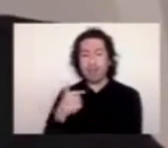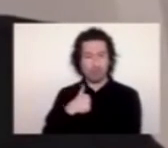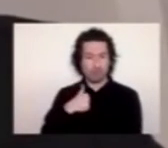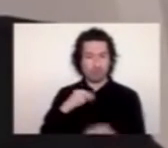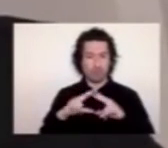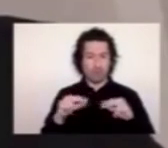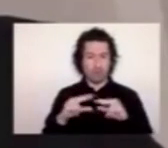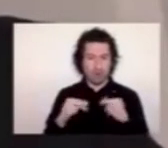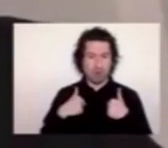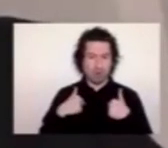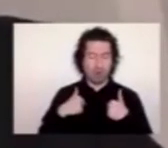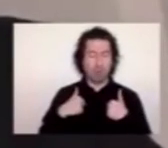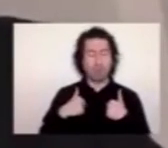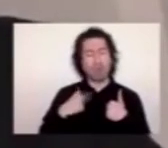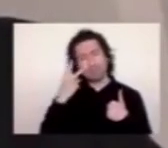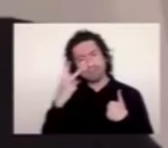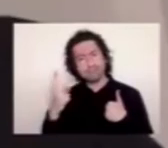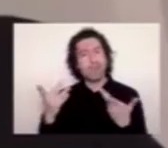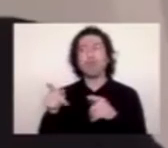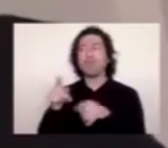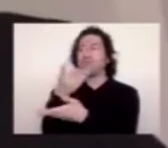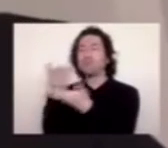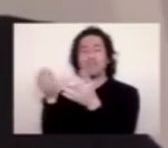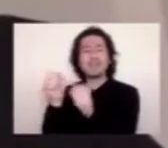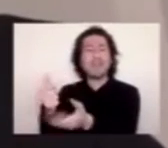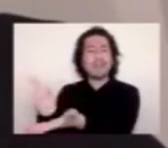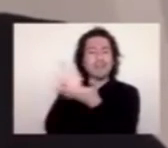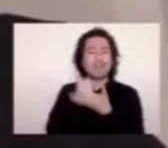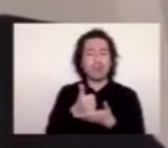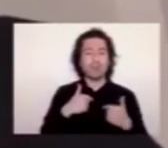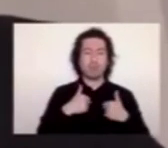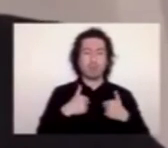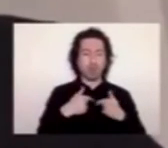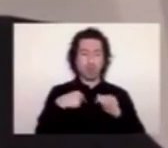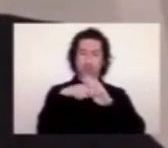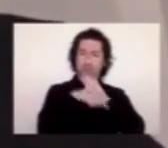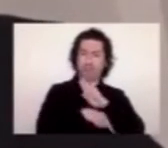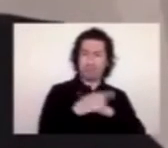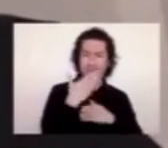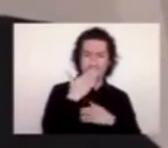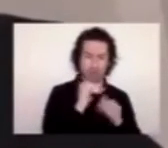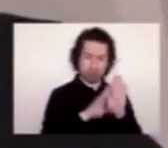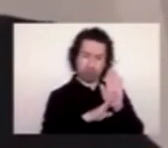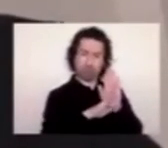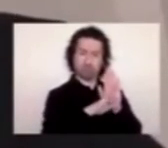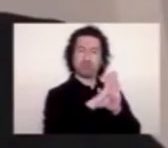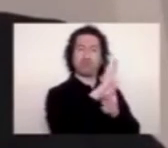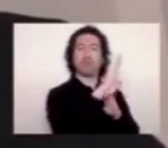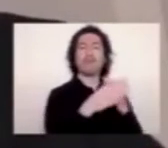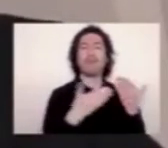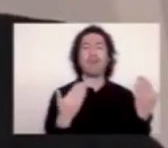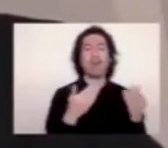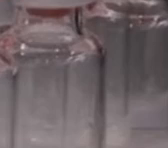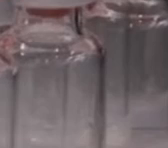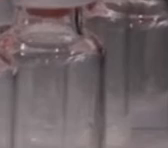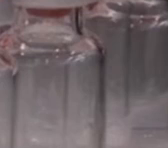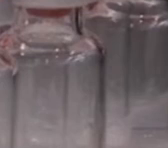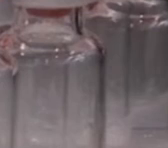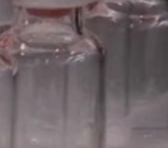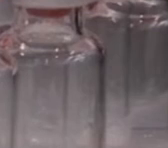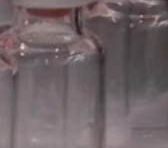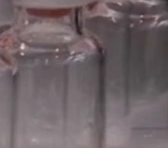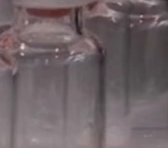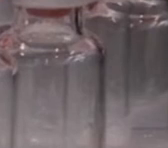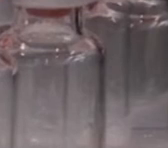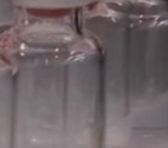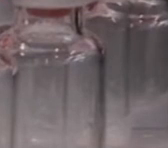pueden colaborar nos para seguir profundizando en ese mejoramiento en los niveles de calidad de vida que se han dado en nicaragua